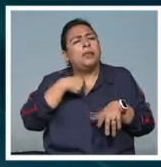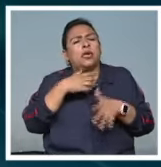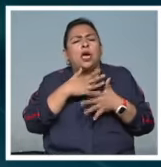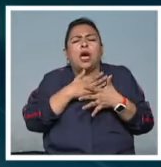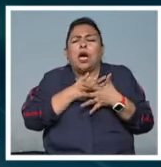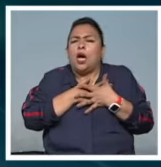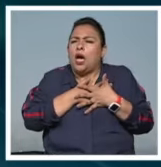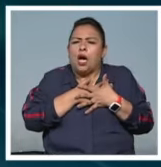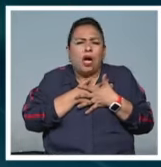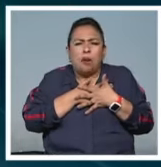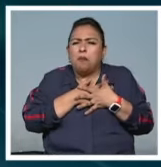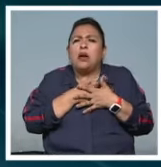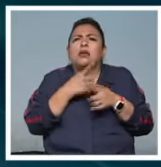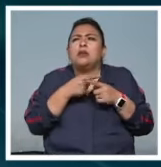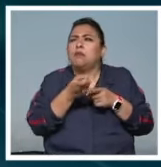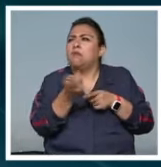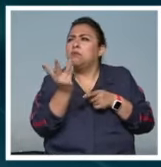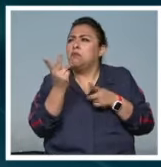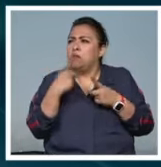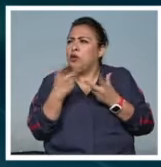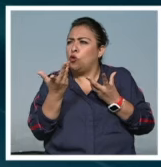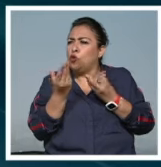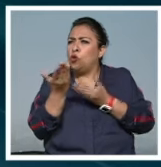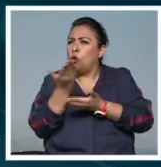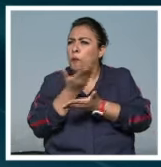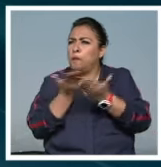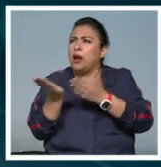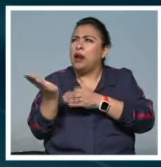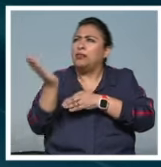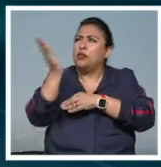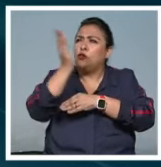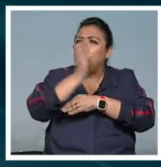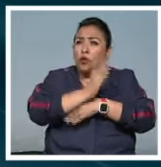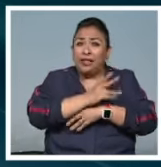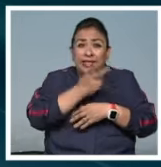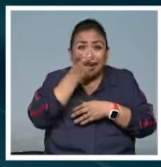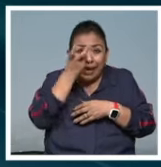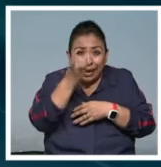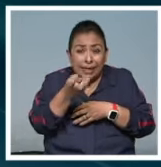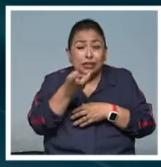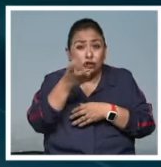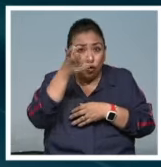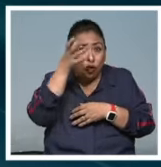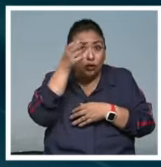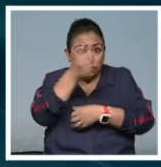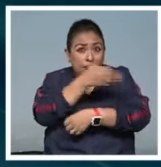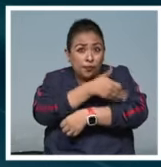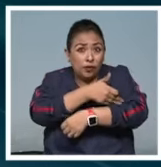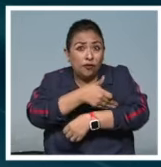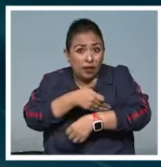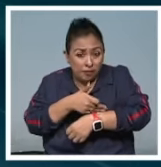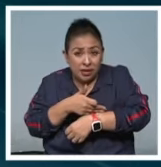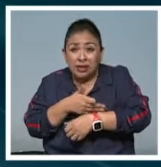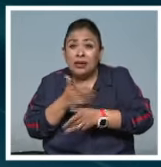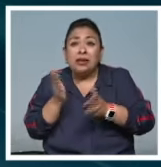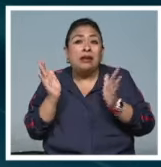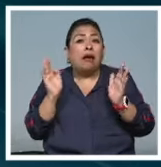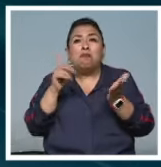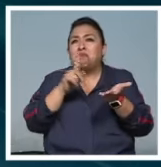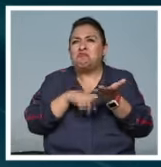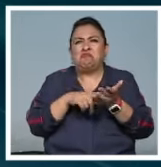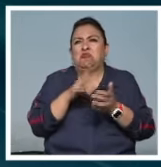amada por ese grupo con el cual uno compartió durante el día. Para mí eso es una definición de familia. Y ahí no